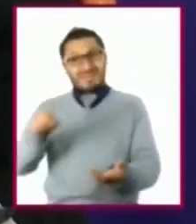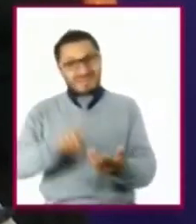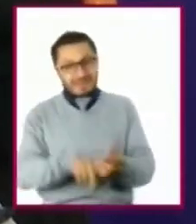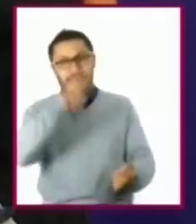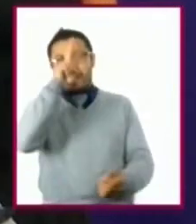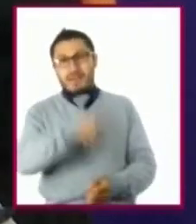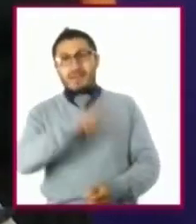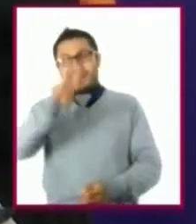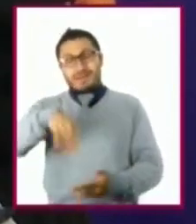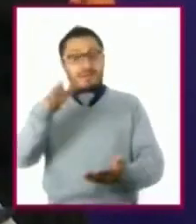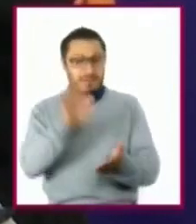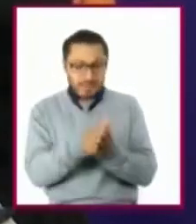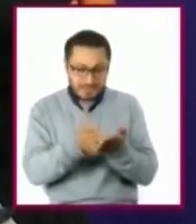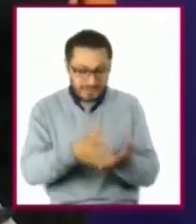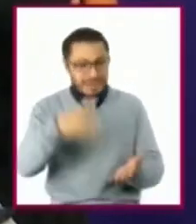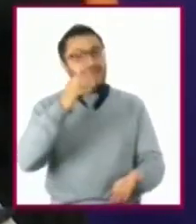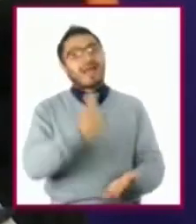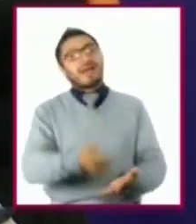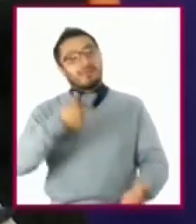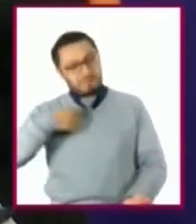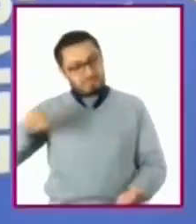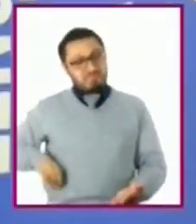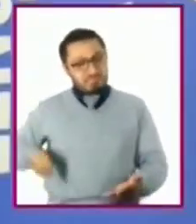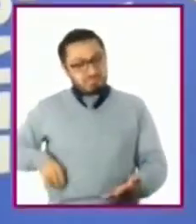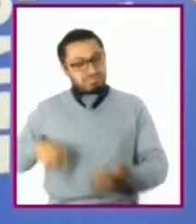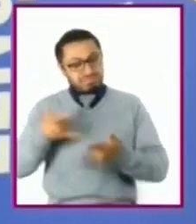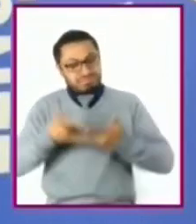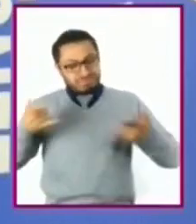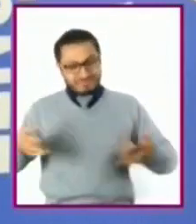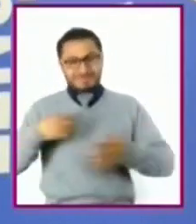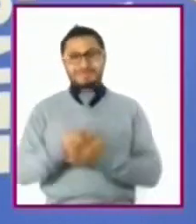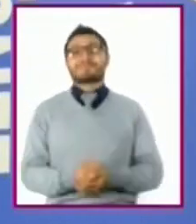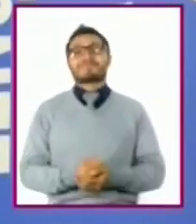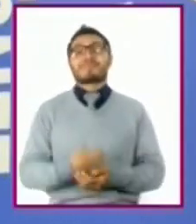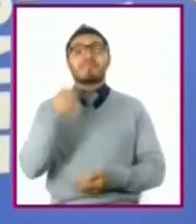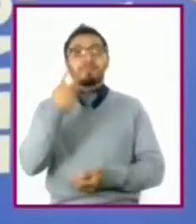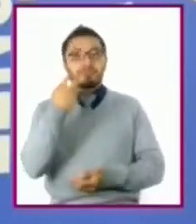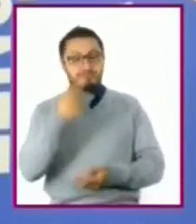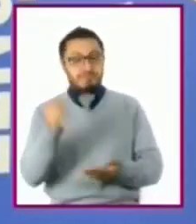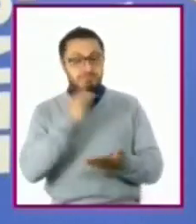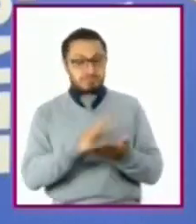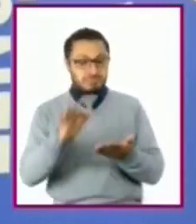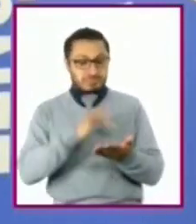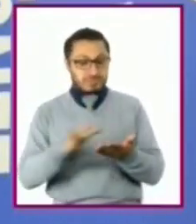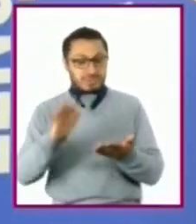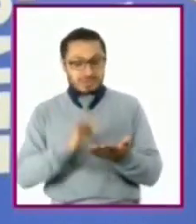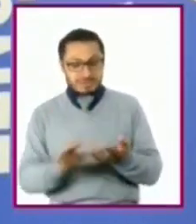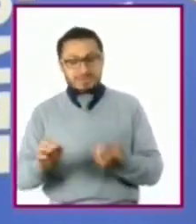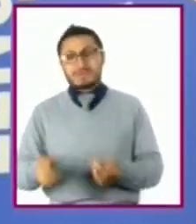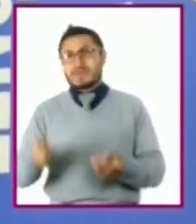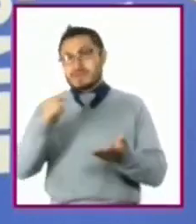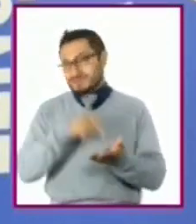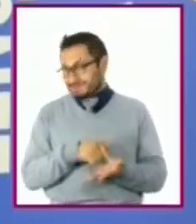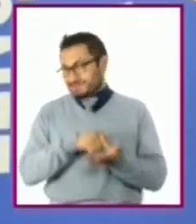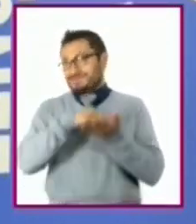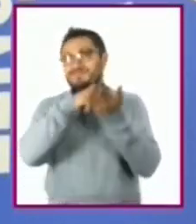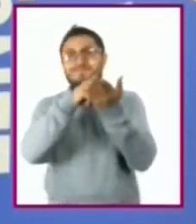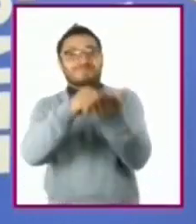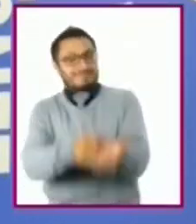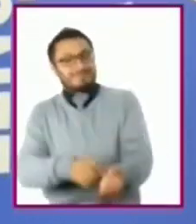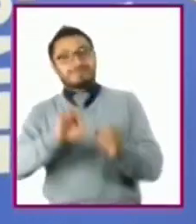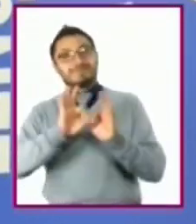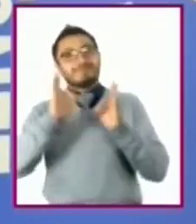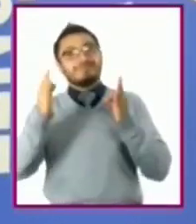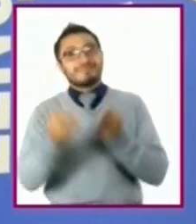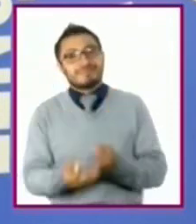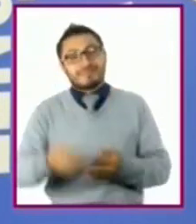que el lector se interese en sus historias particulares. Para leer y analizar un cuento o novela, les proporcionaremos un